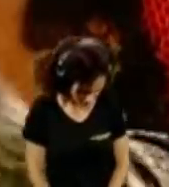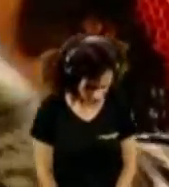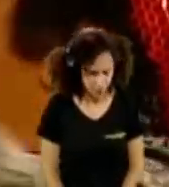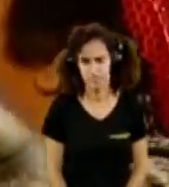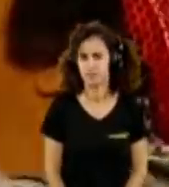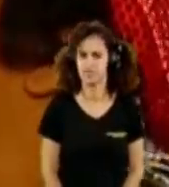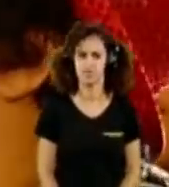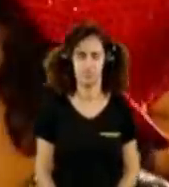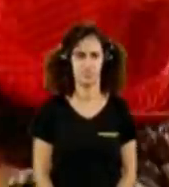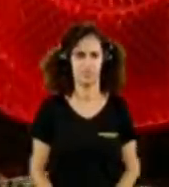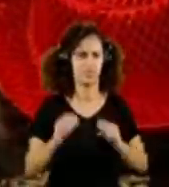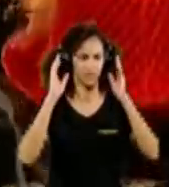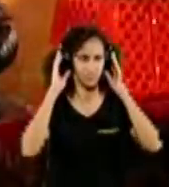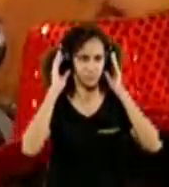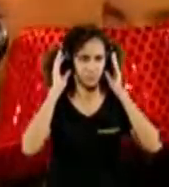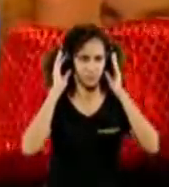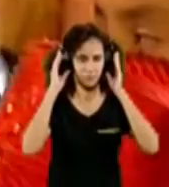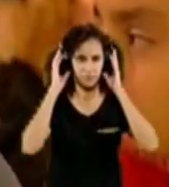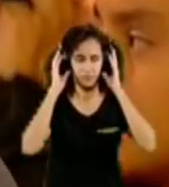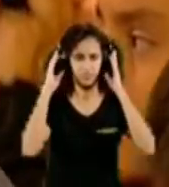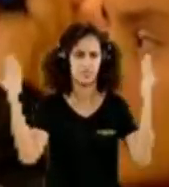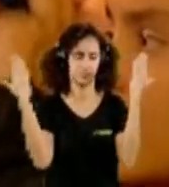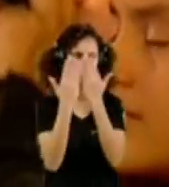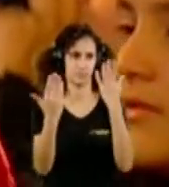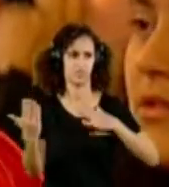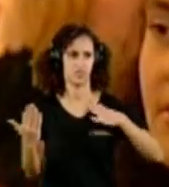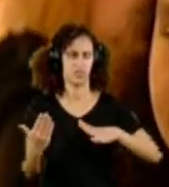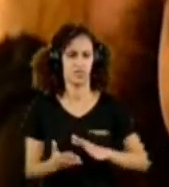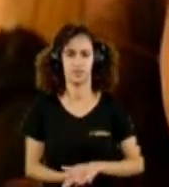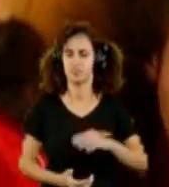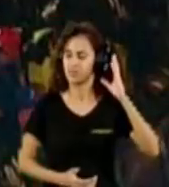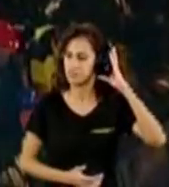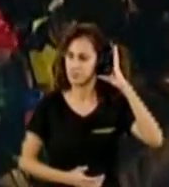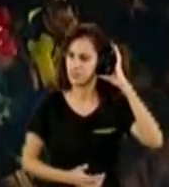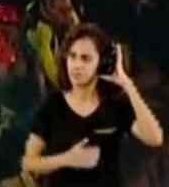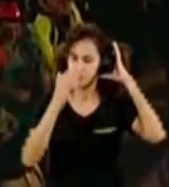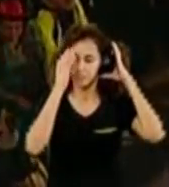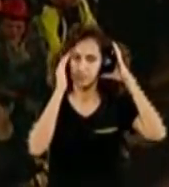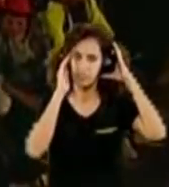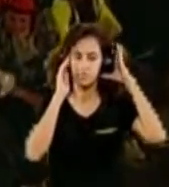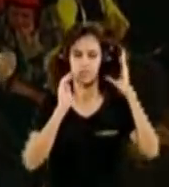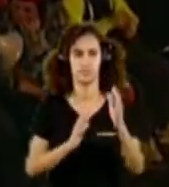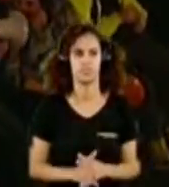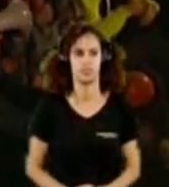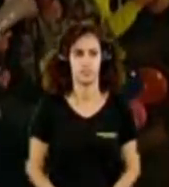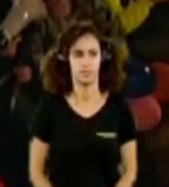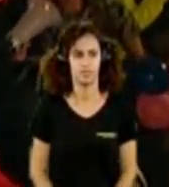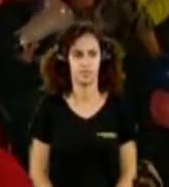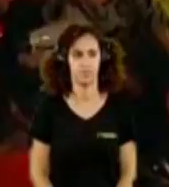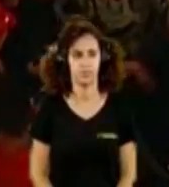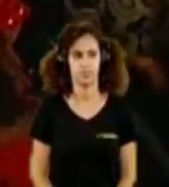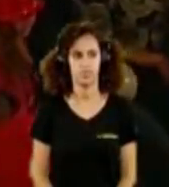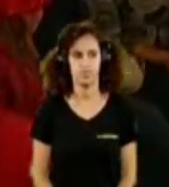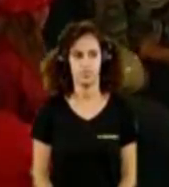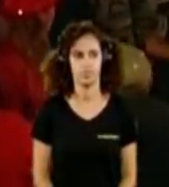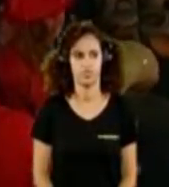Que nos han dejado los Trapasones, esa letra escrita por Raico Alonso, por El Moro, y la murga que se volverá a convertir,